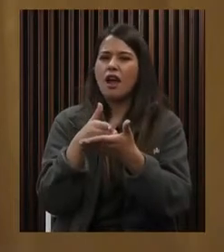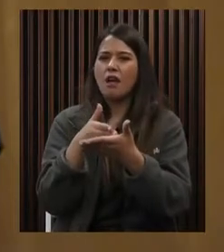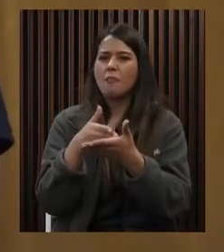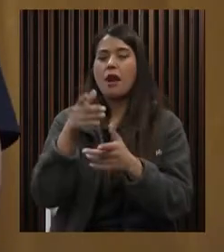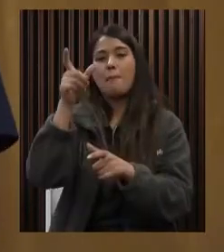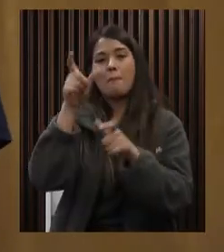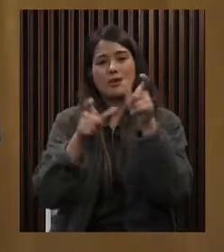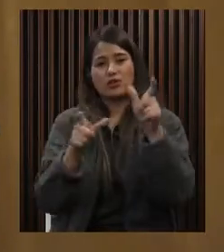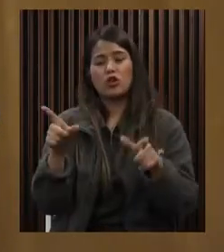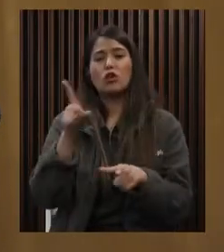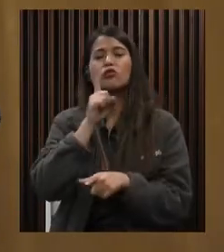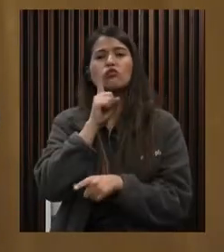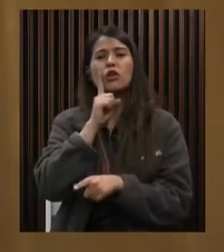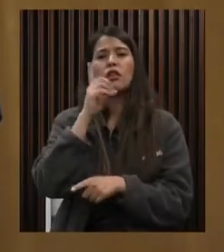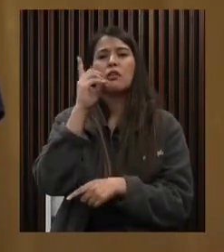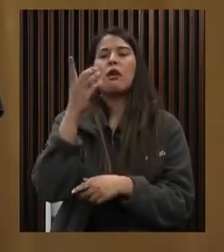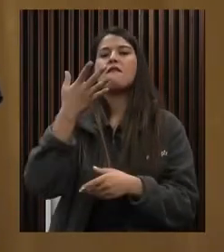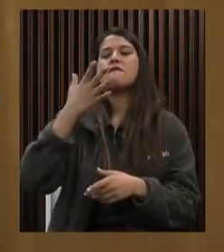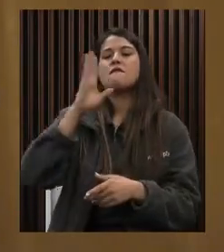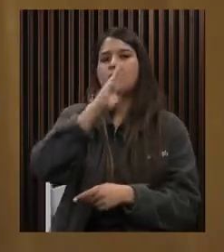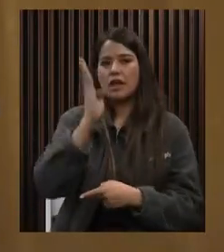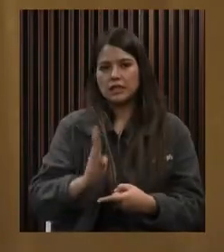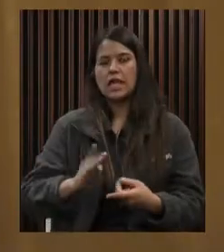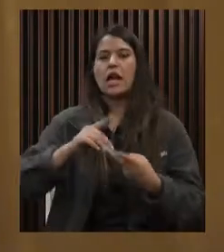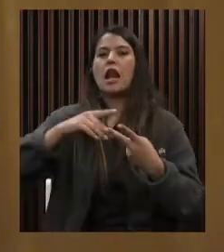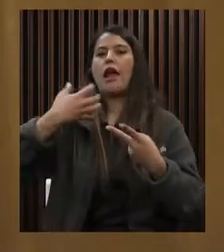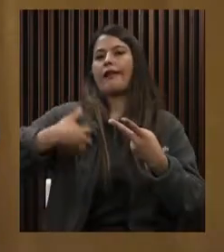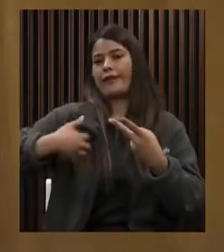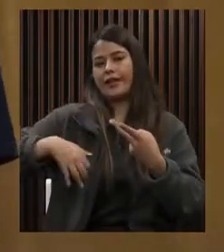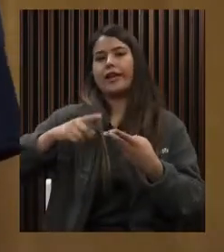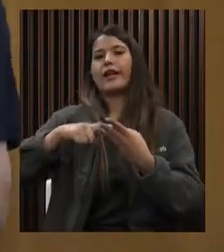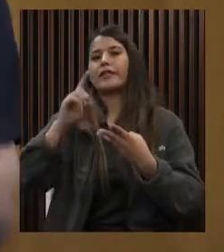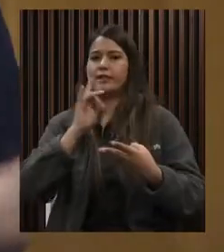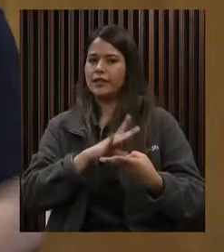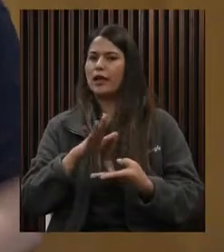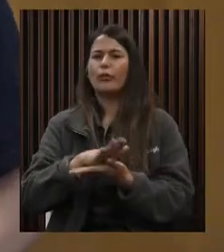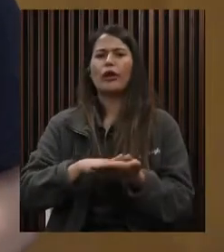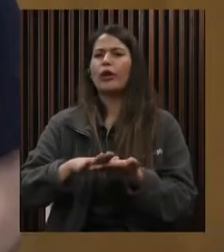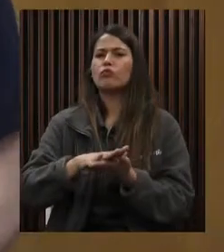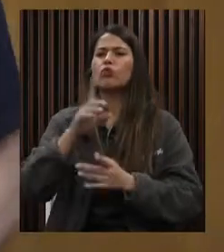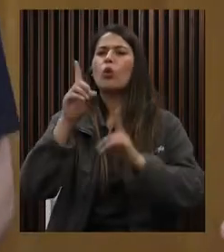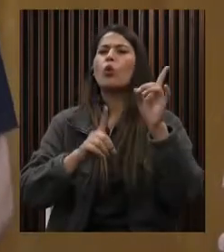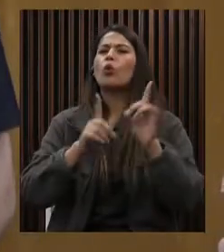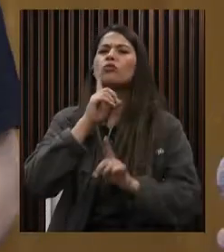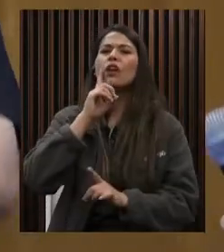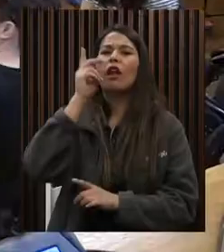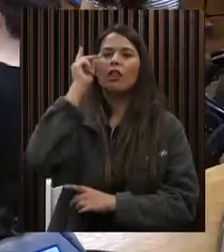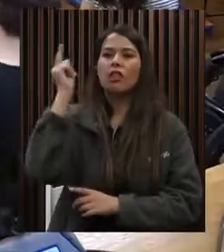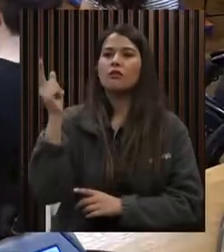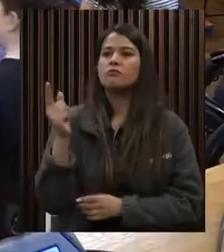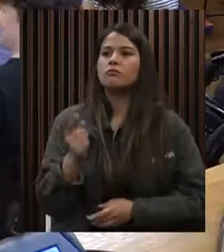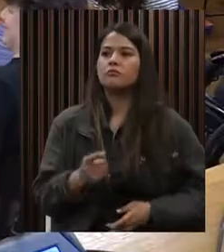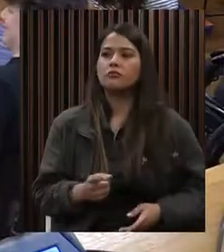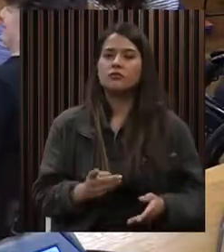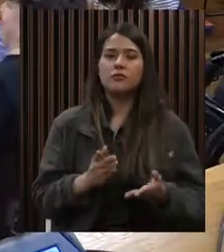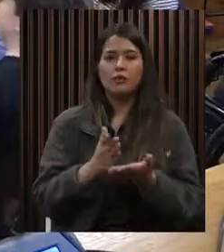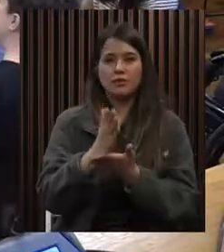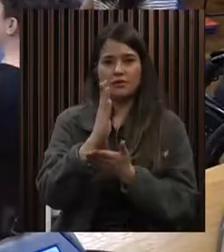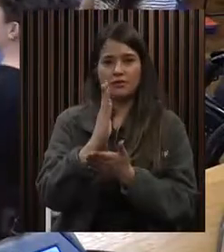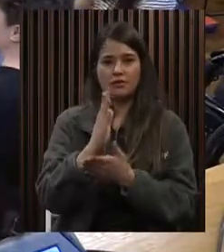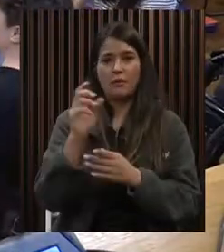alguna discapacidad? En lo que es Brasil, Argentina, Chile. Si es que alguien tiene alguna idea, hablemos primero de artistas. Ese va a ser el primer